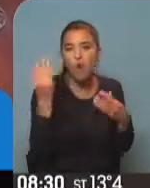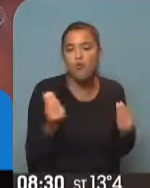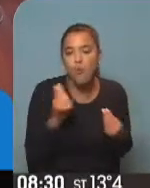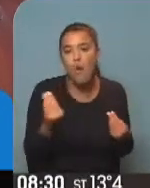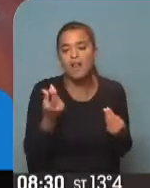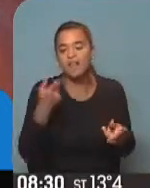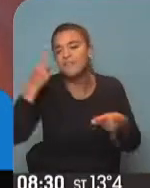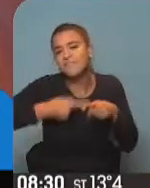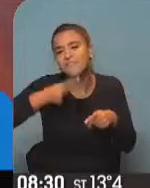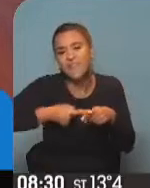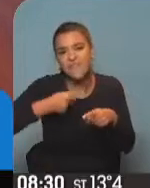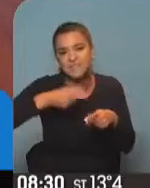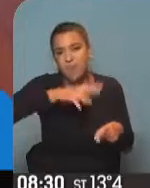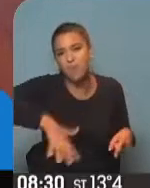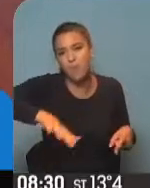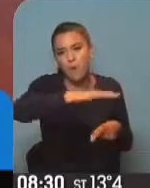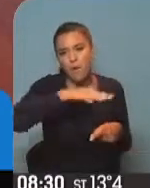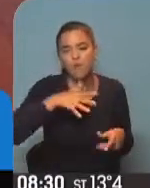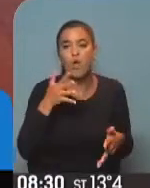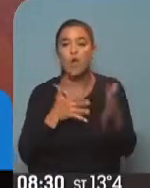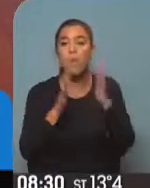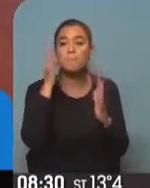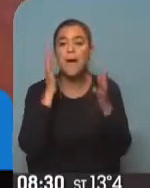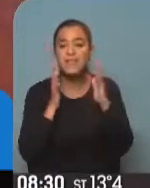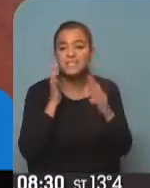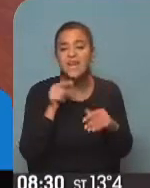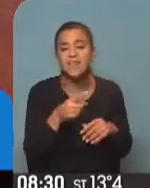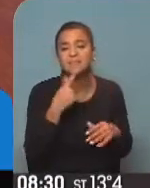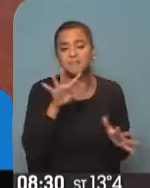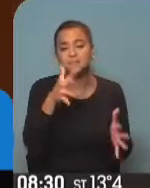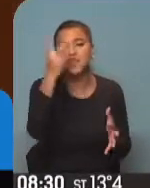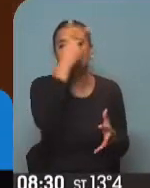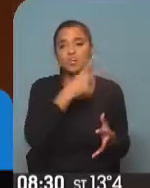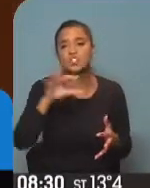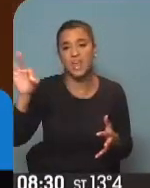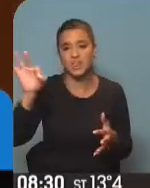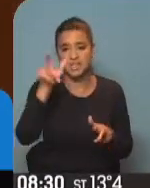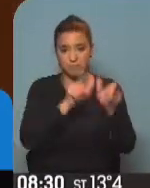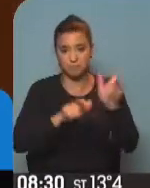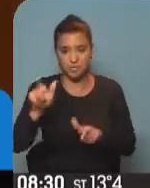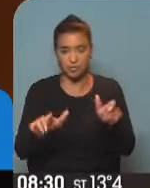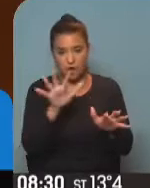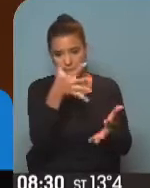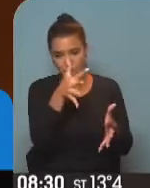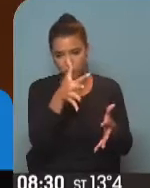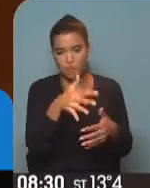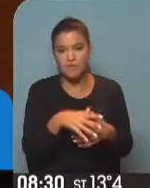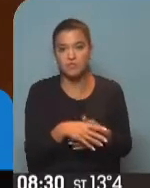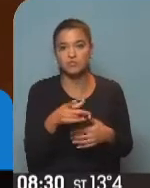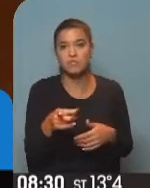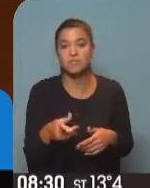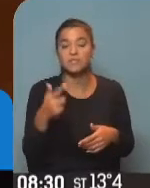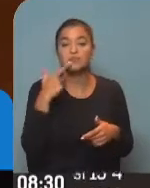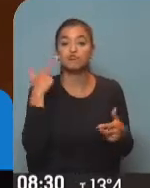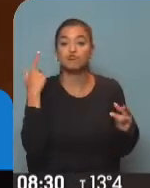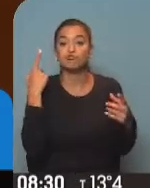una fiesta que vive el pueblo entero las comparsas aproximadamente tienen 200 integrantes cada una promedio y es un espectáculo que